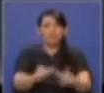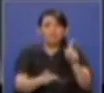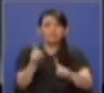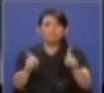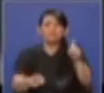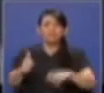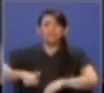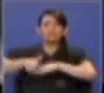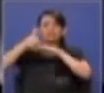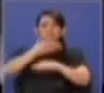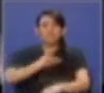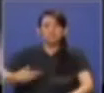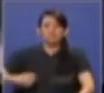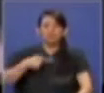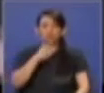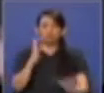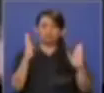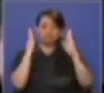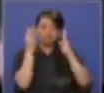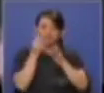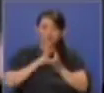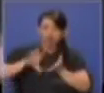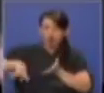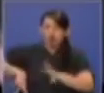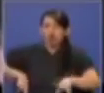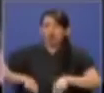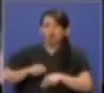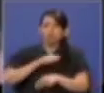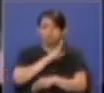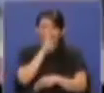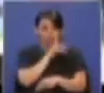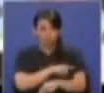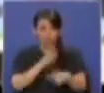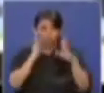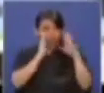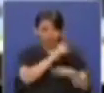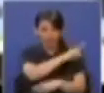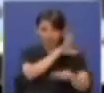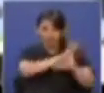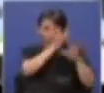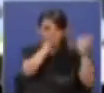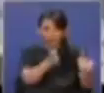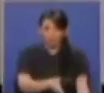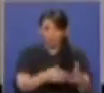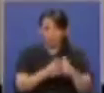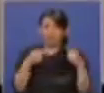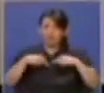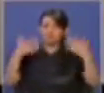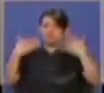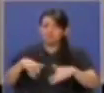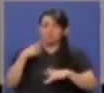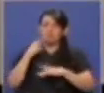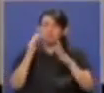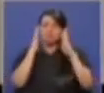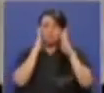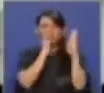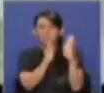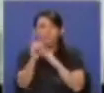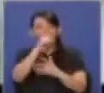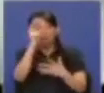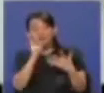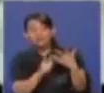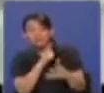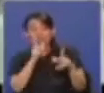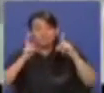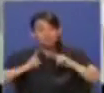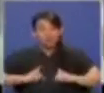en el poder que tenía intereses económicos y de otro tipo y no pensaba en el pueblo ecuatoriano. ecuatoriano. Aquí estamos para atender las necesidades en